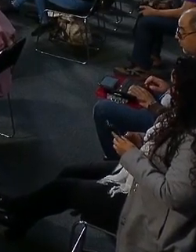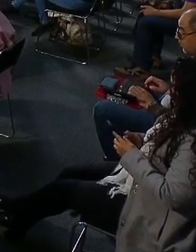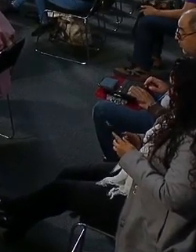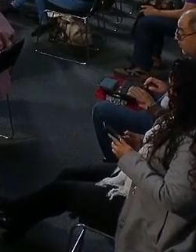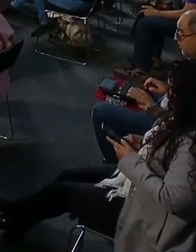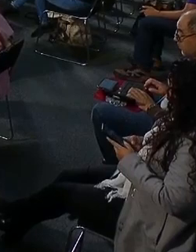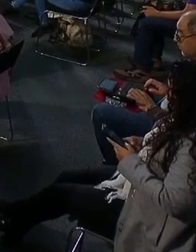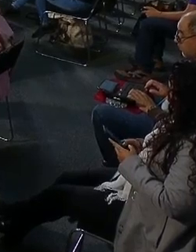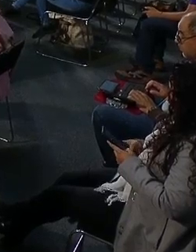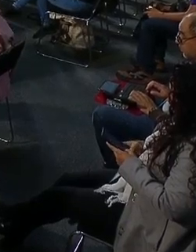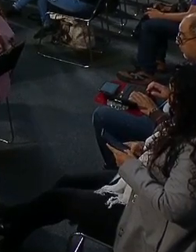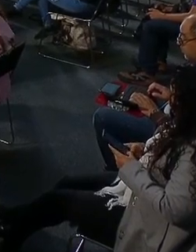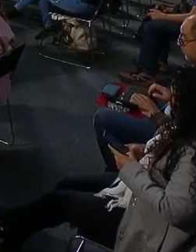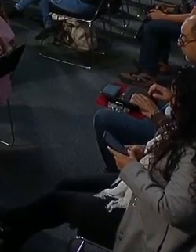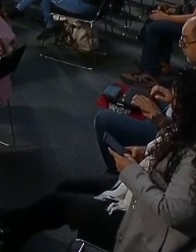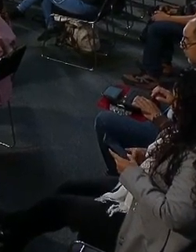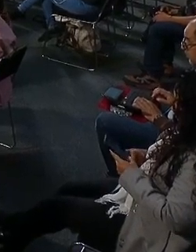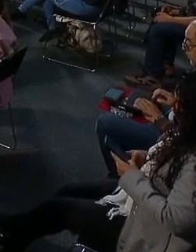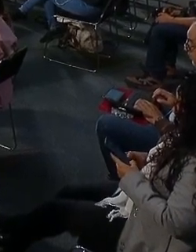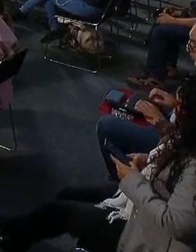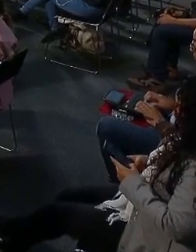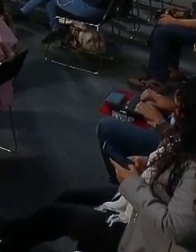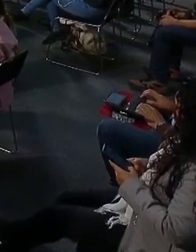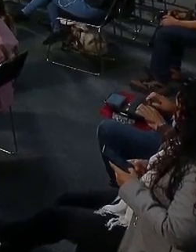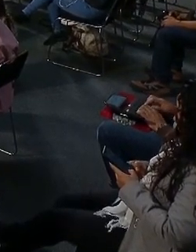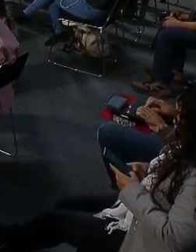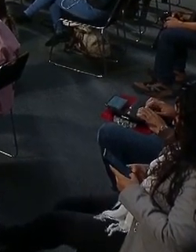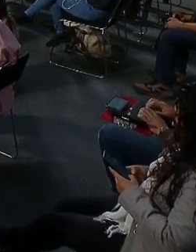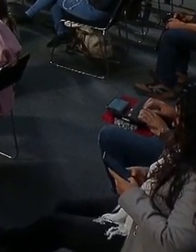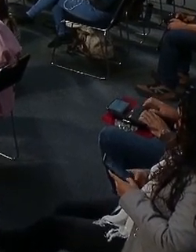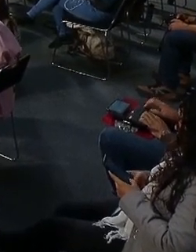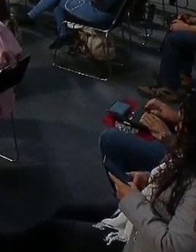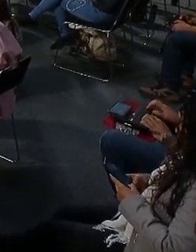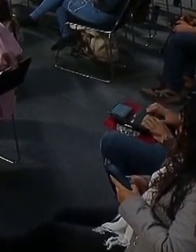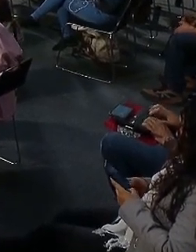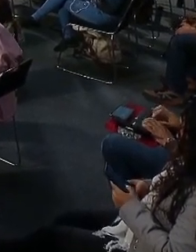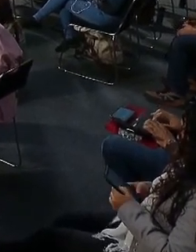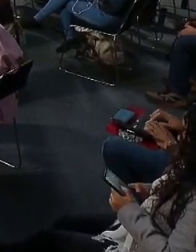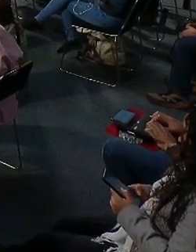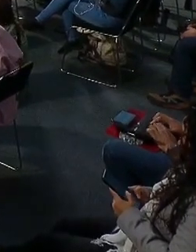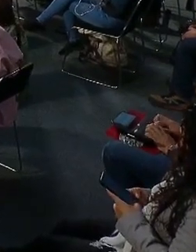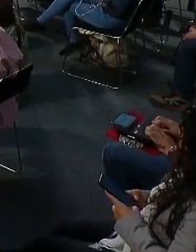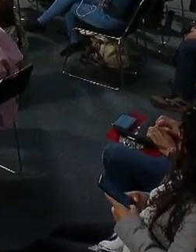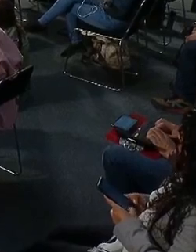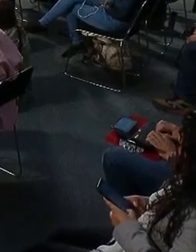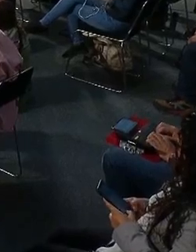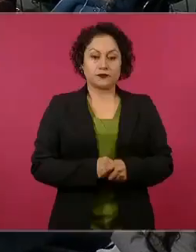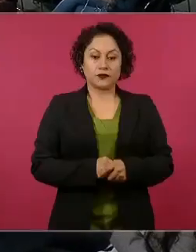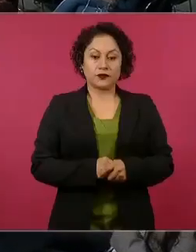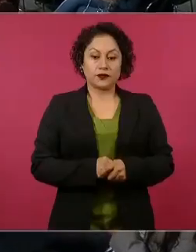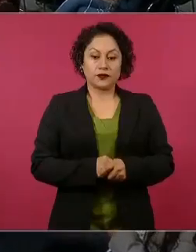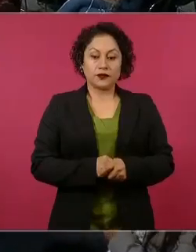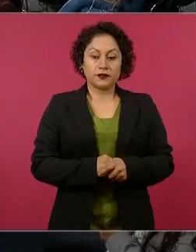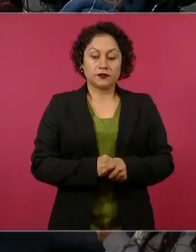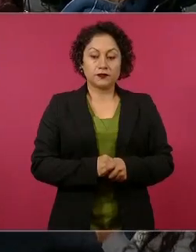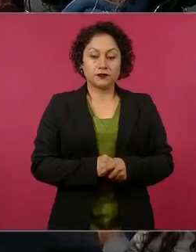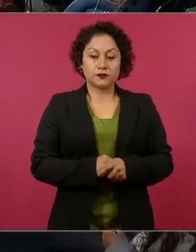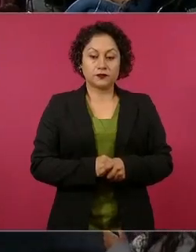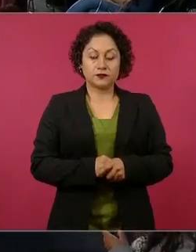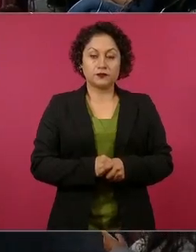intervino Roberto Hernández. Gana Slim, se queda enojado